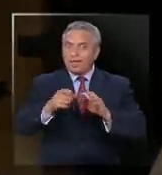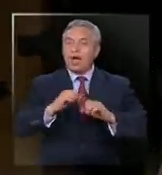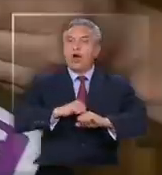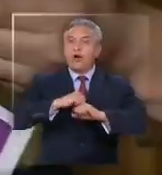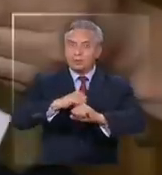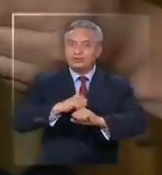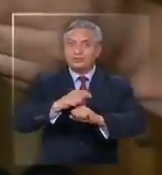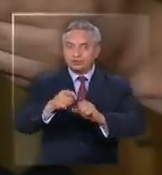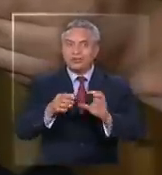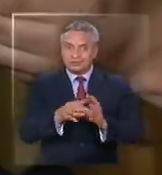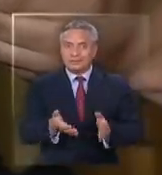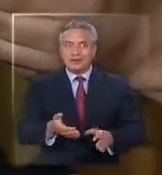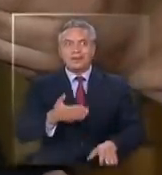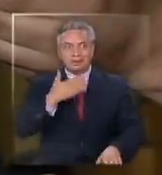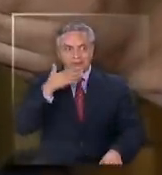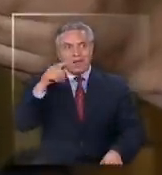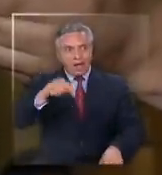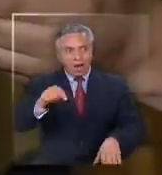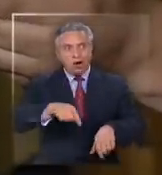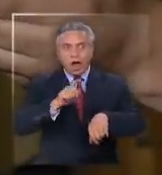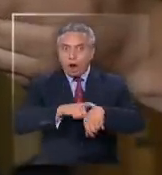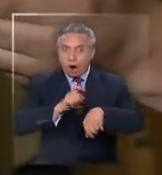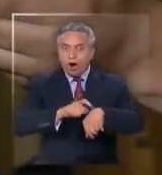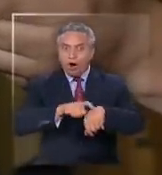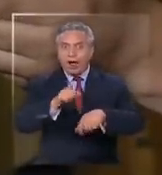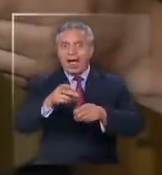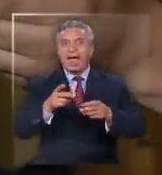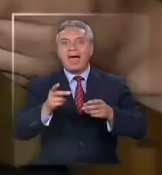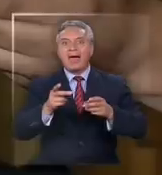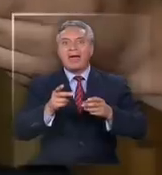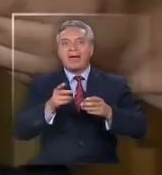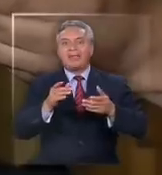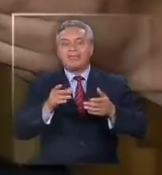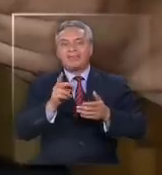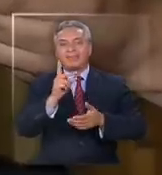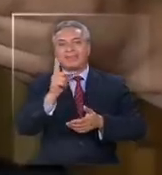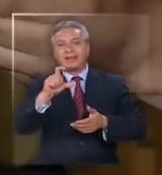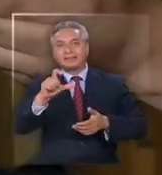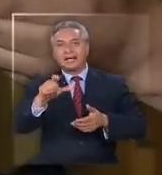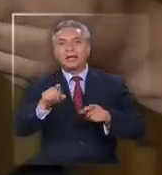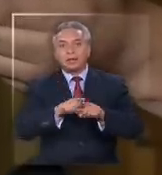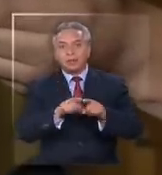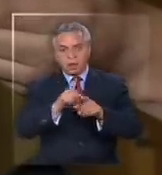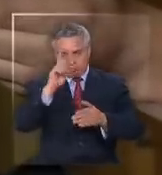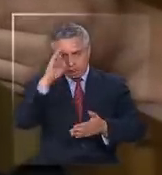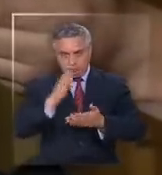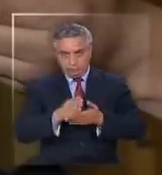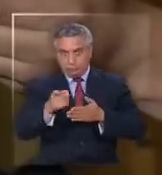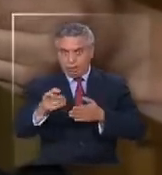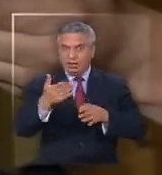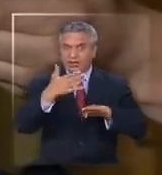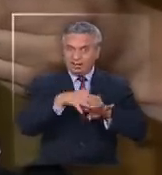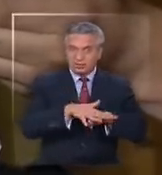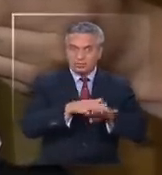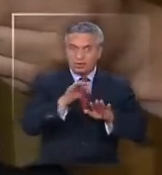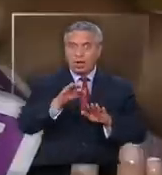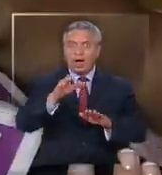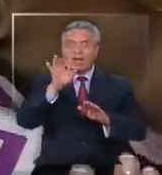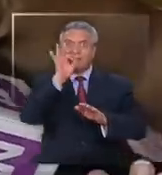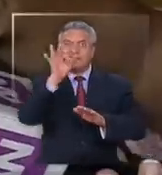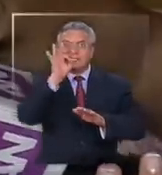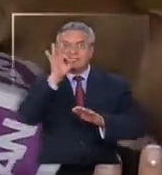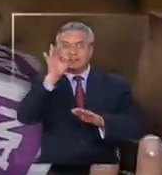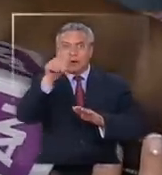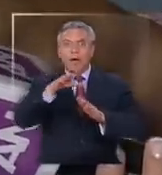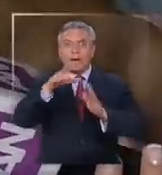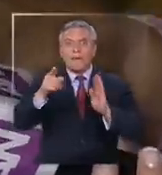la oposición. Es hora de que la Democracia Cristiana también se defina. Se defina si es que está a favor de la integración y por lo tanto de bajarle el impuesto a los más ricos. Chile